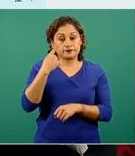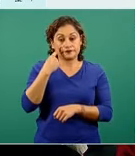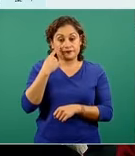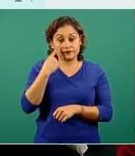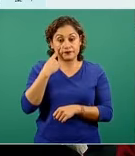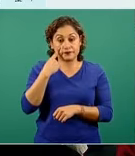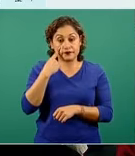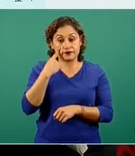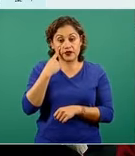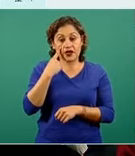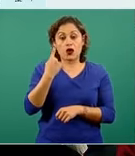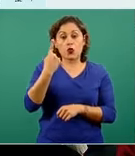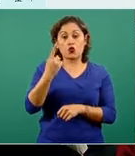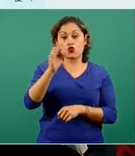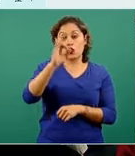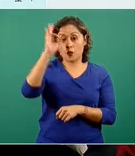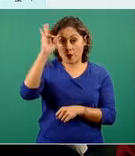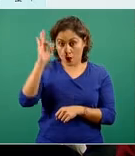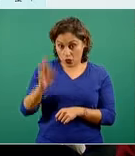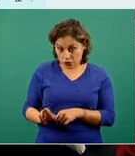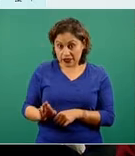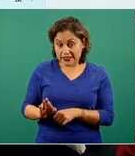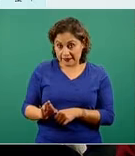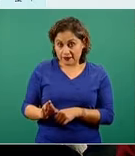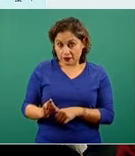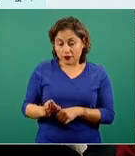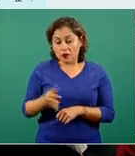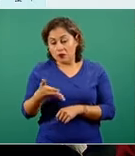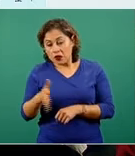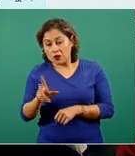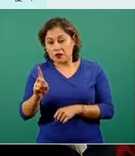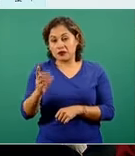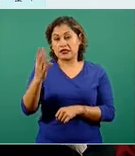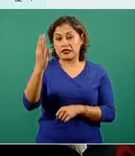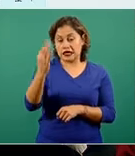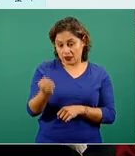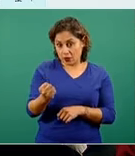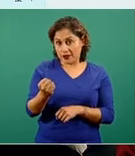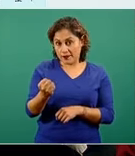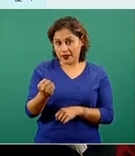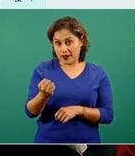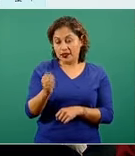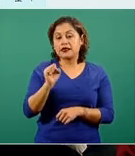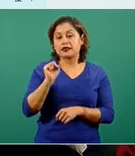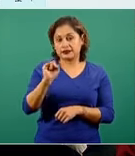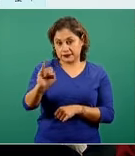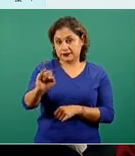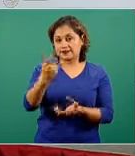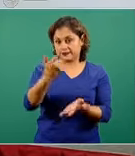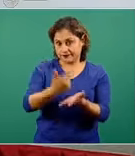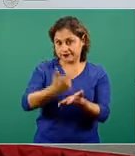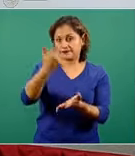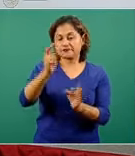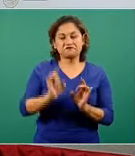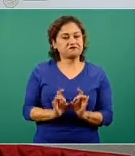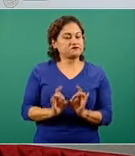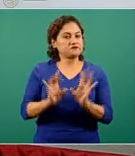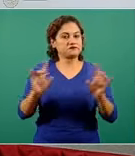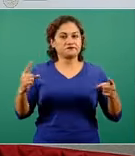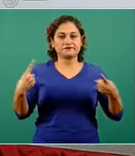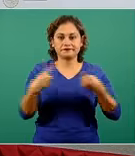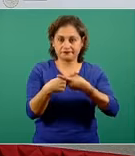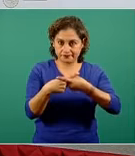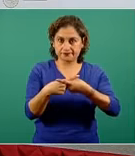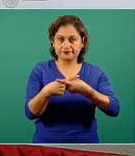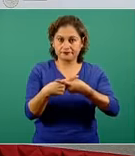reportados, que para el día de hoy son 39, sí tuvieron una clasificación de ESAVI grave al momento de